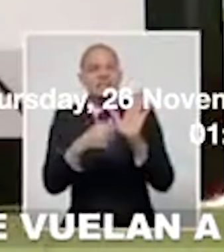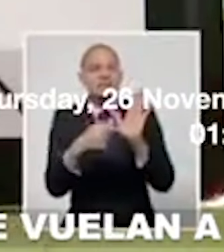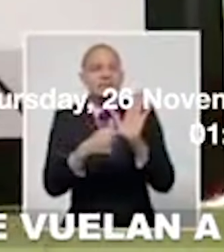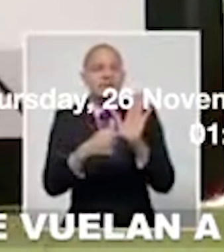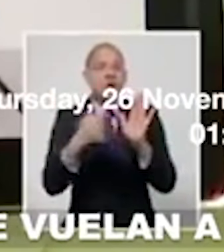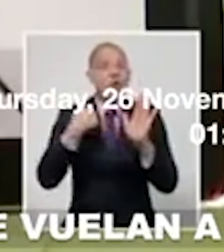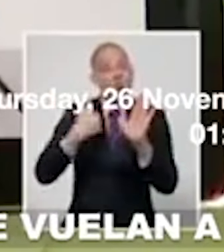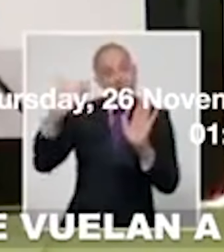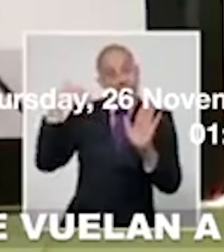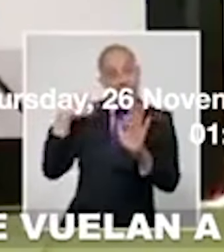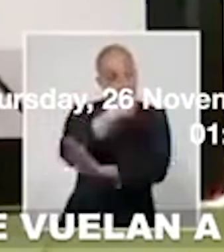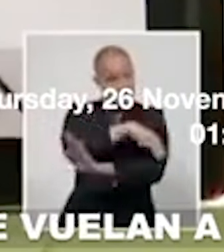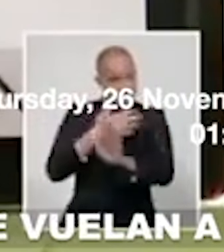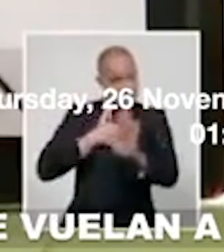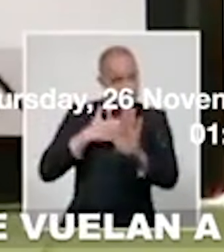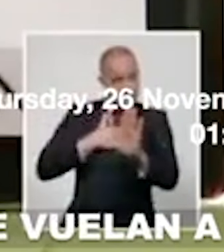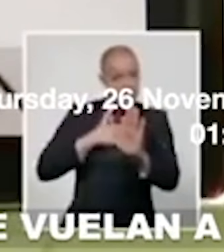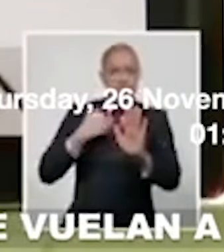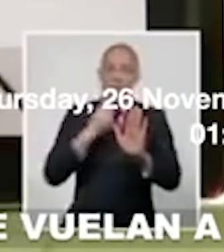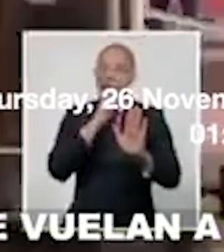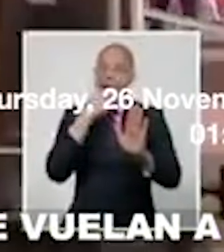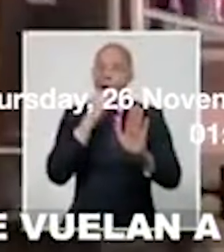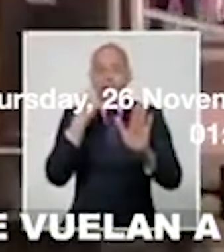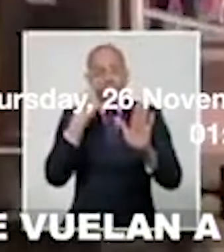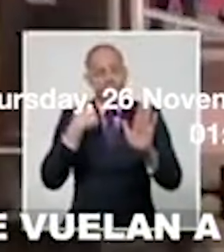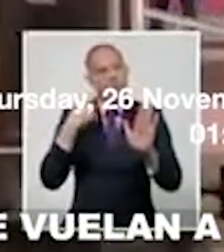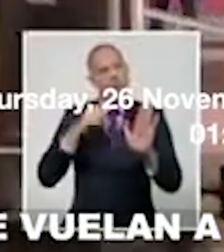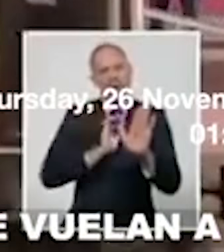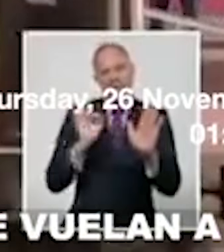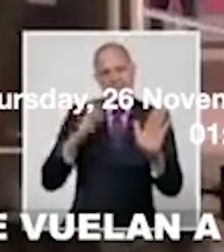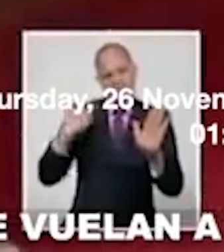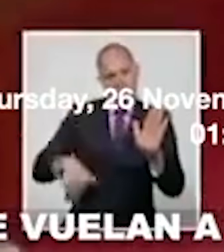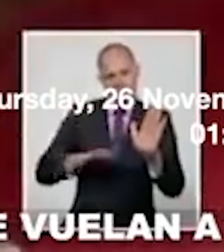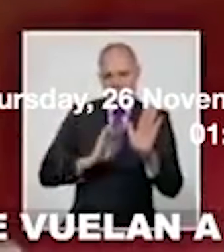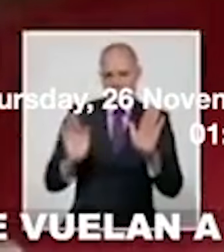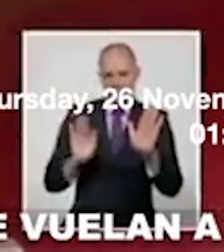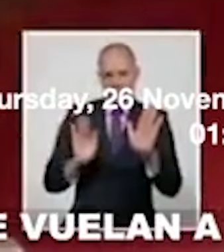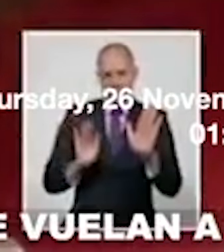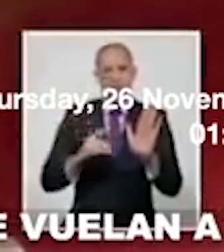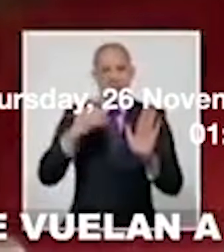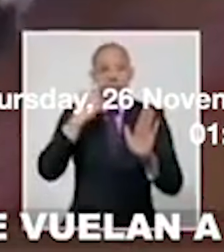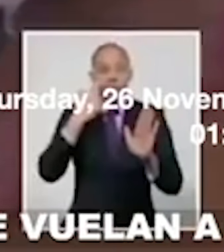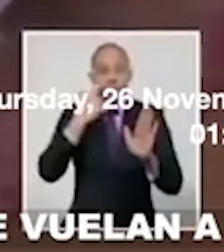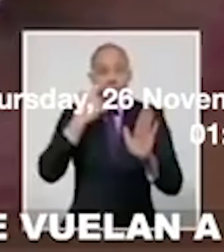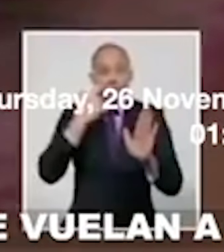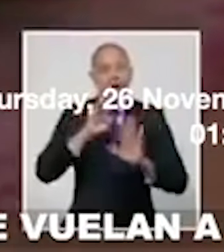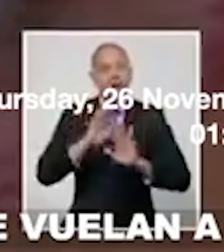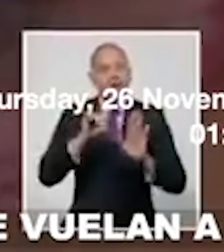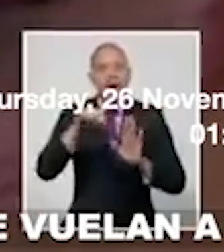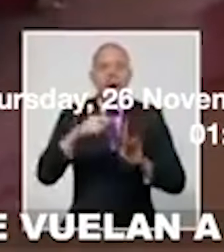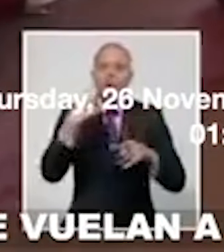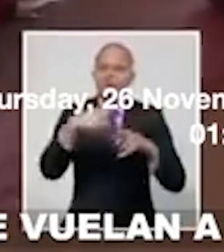decir, usted puede llevar una maleta de hasta 23 kilogramos y un sobrepeso máximo de 32. Si usted